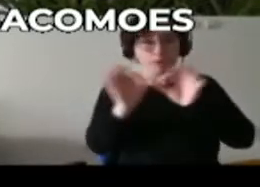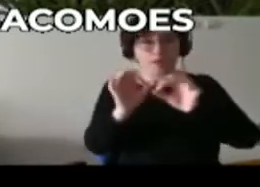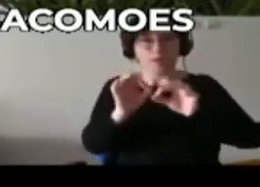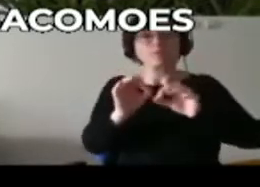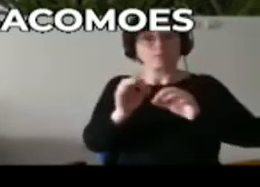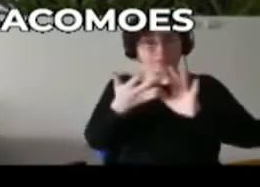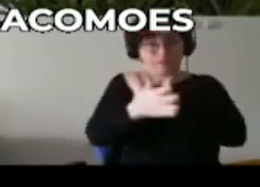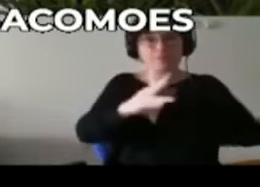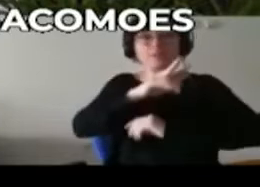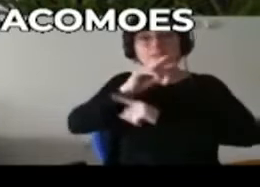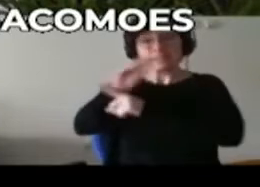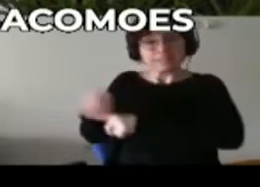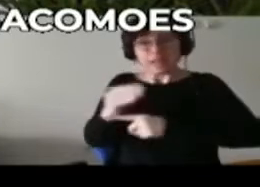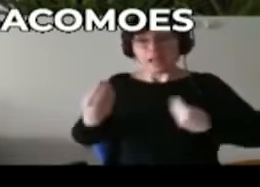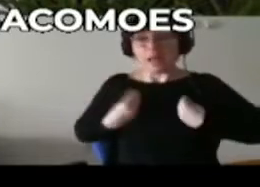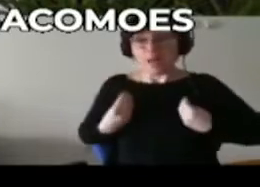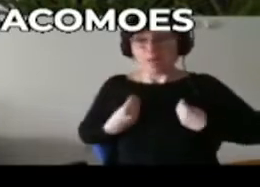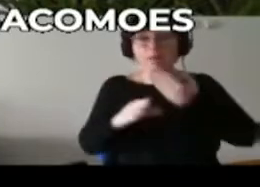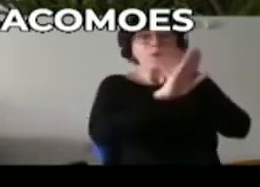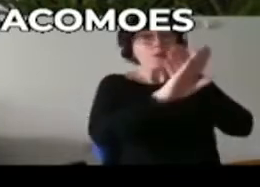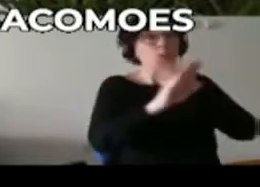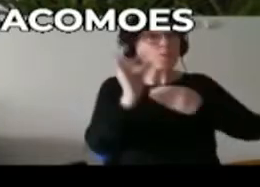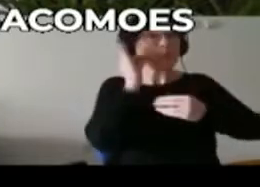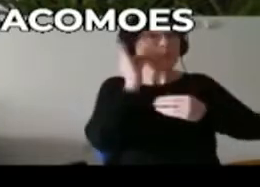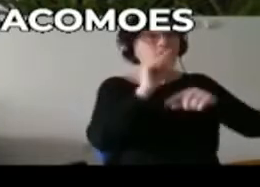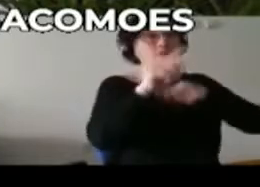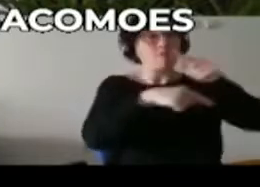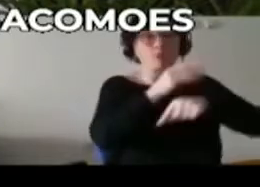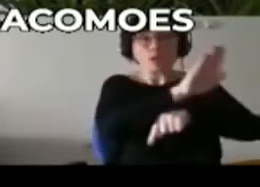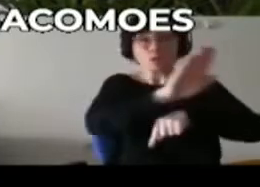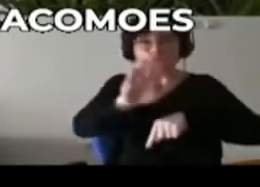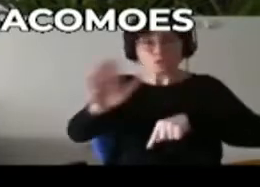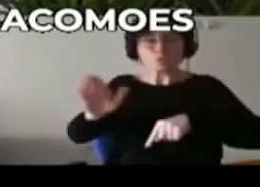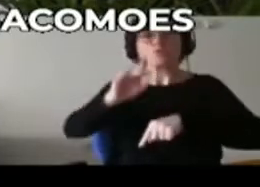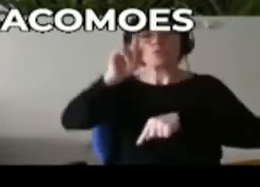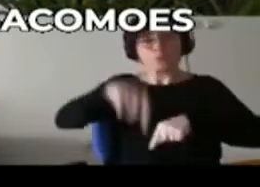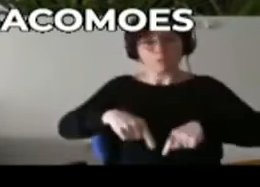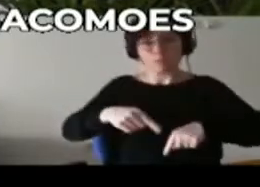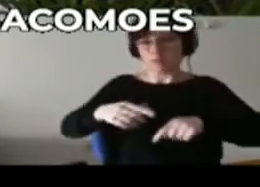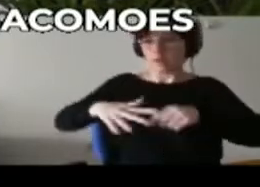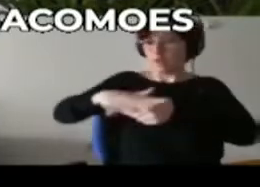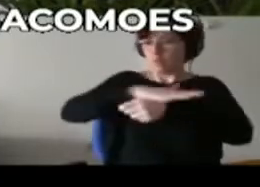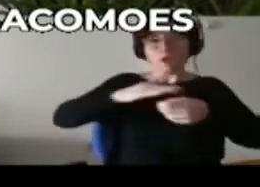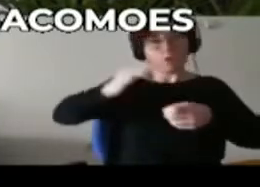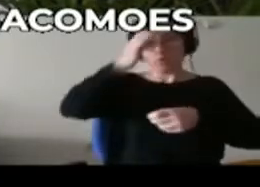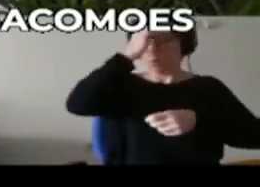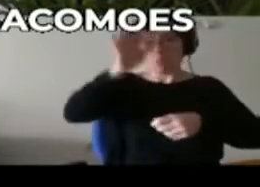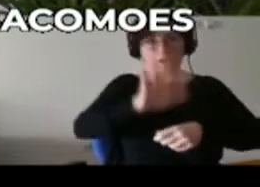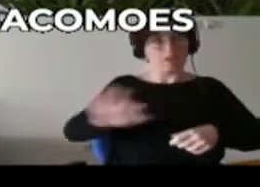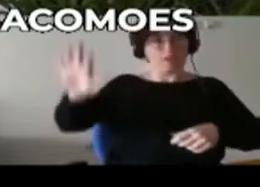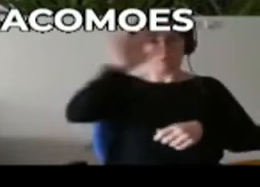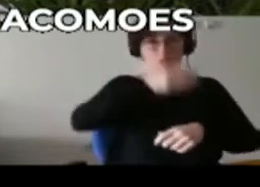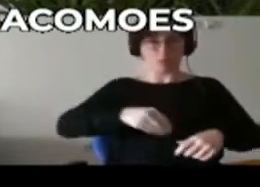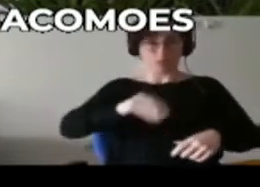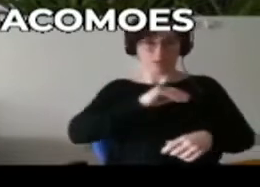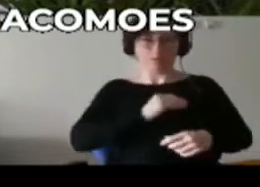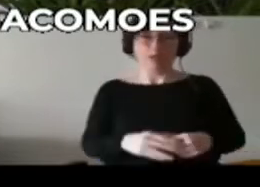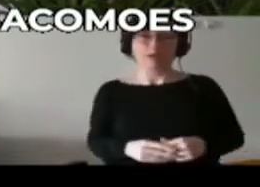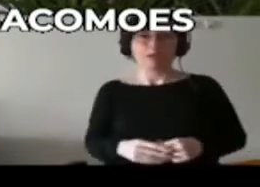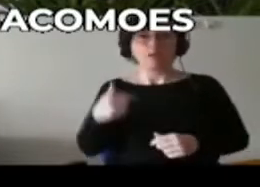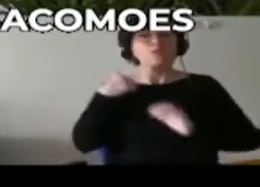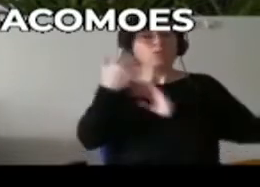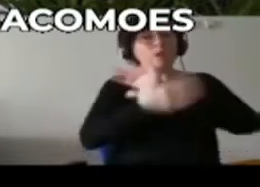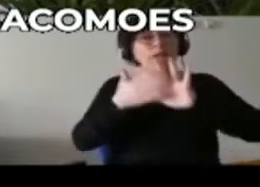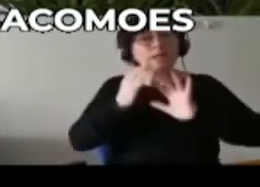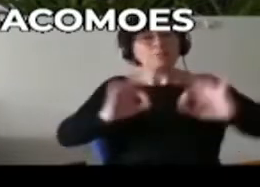sus vecinas a hacerlo en sus familias, en cada barrio, en cada pueblo de nuestro país. Quiero hacer una mención especial a